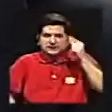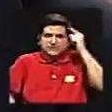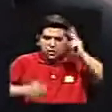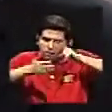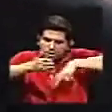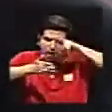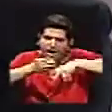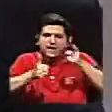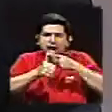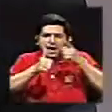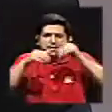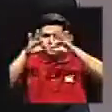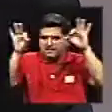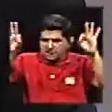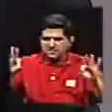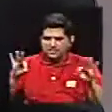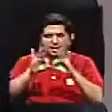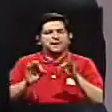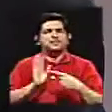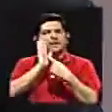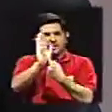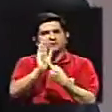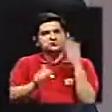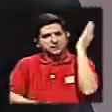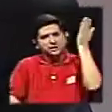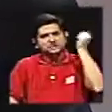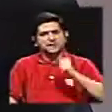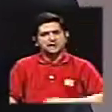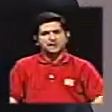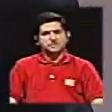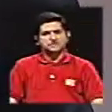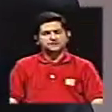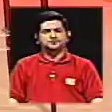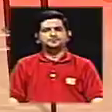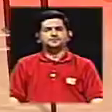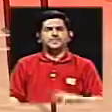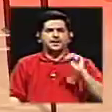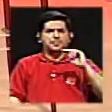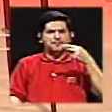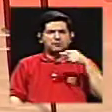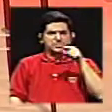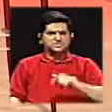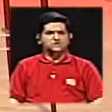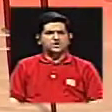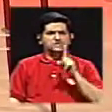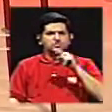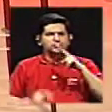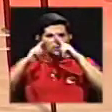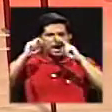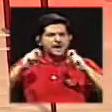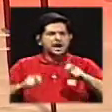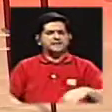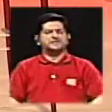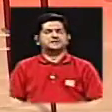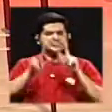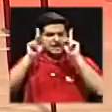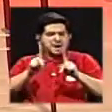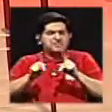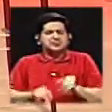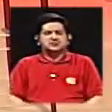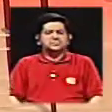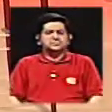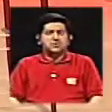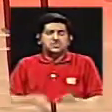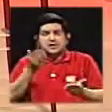lectura de esa primera filmina que se ha presentado en esas charlas. Mauricio, me parece que eso es una inferencia. A gusto del entrevistador